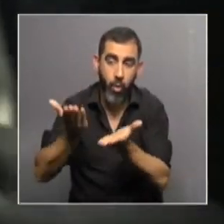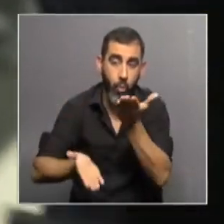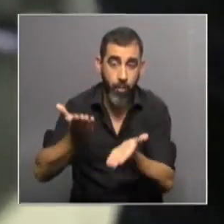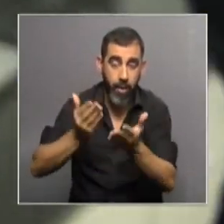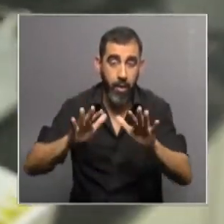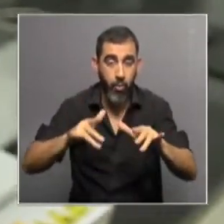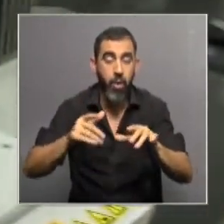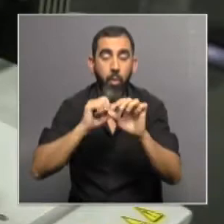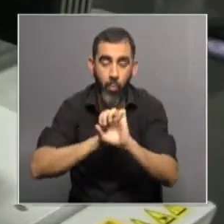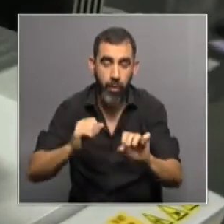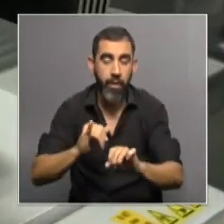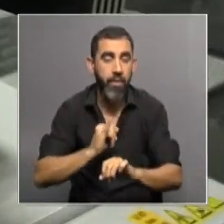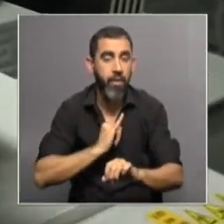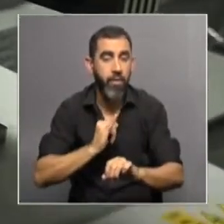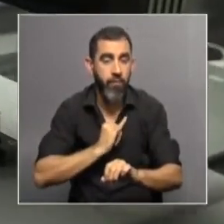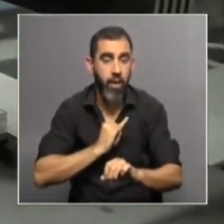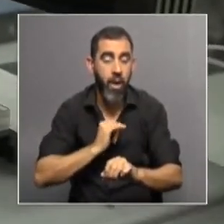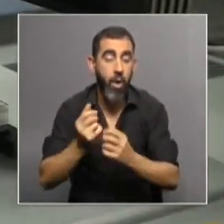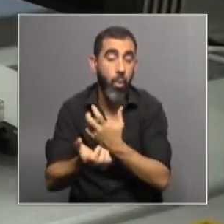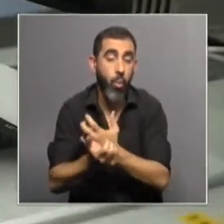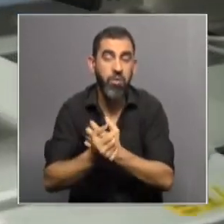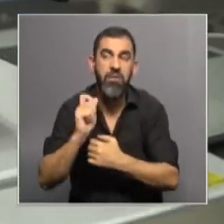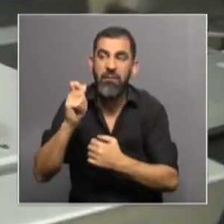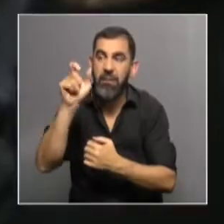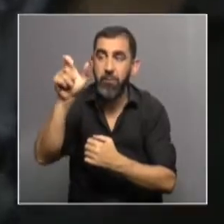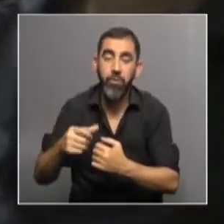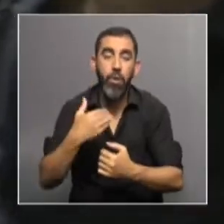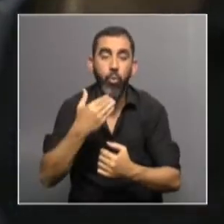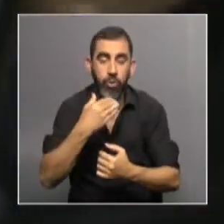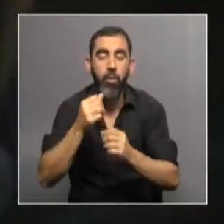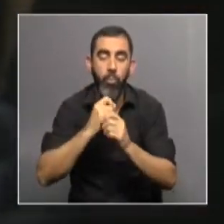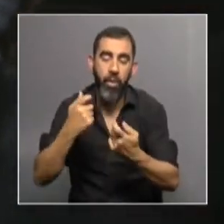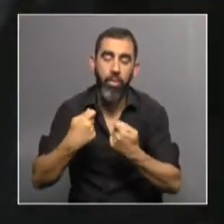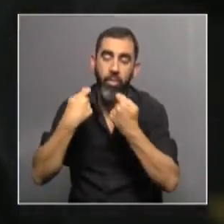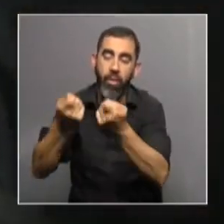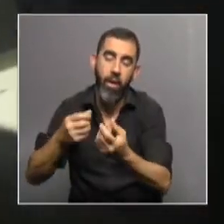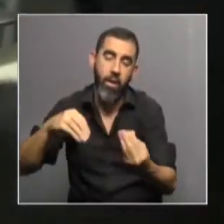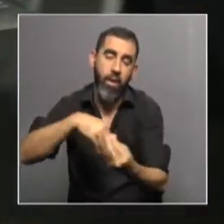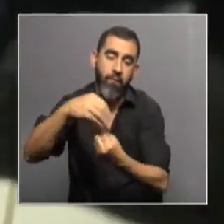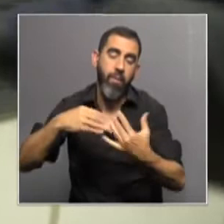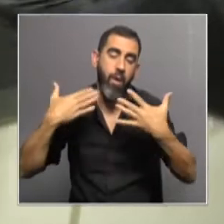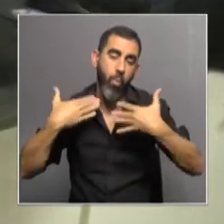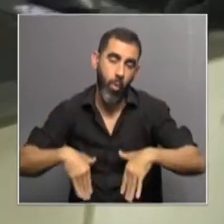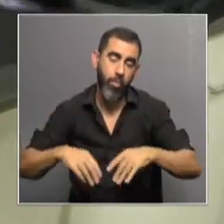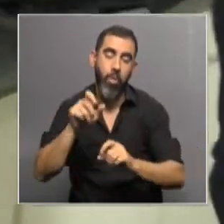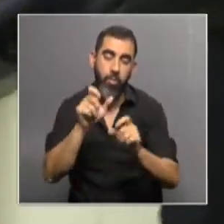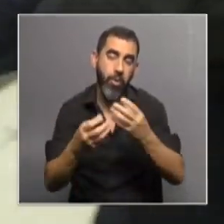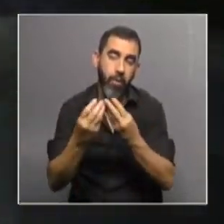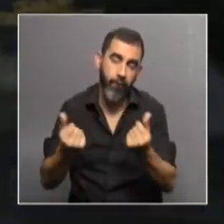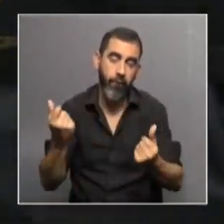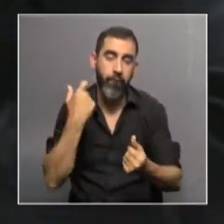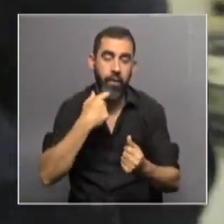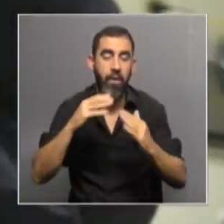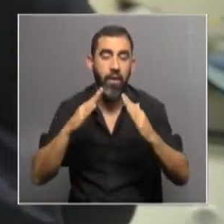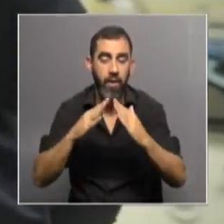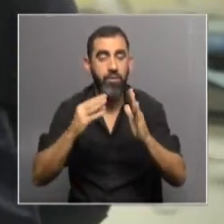el software hemos podido identificar cadáveres que no se sabían quién era y le podemos devolver a esas familias esas personas ausentes y darle